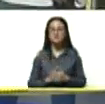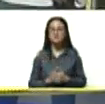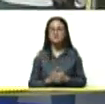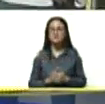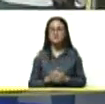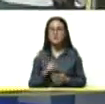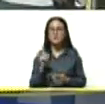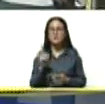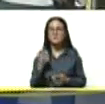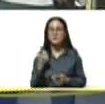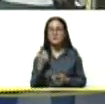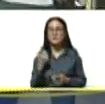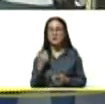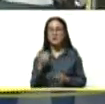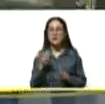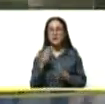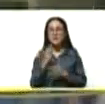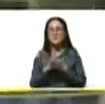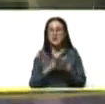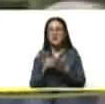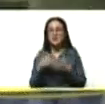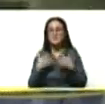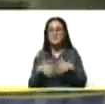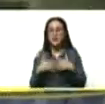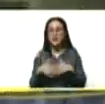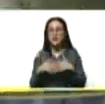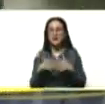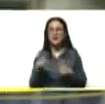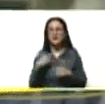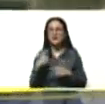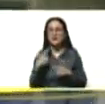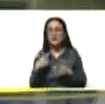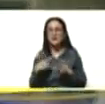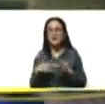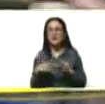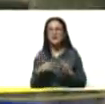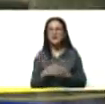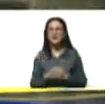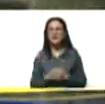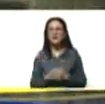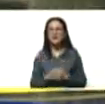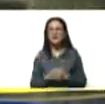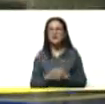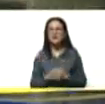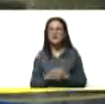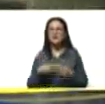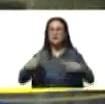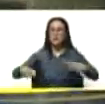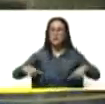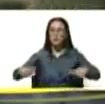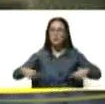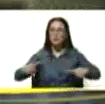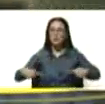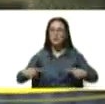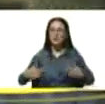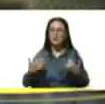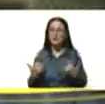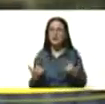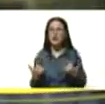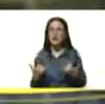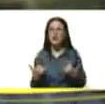primeros equipos, unas primeras partes mecánicas, después nos fuimos a los elementos electromecánicos, neumáticos, y bueno, ya hoy se